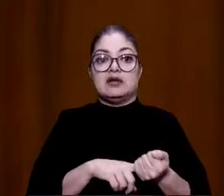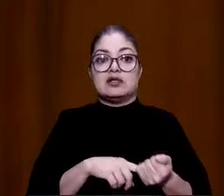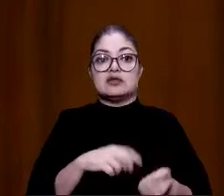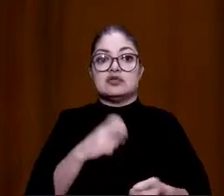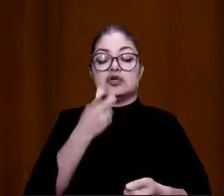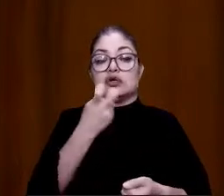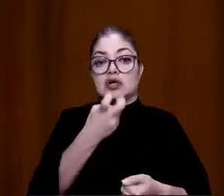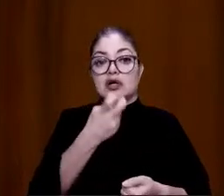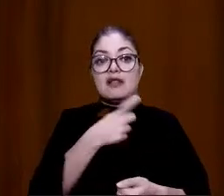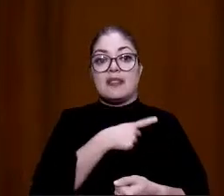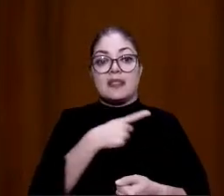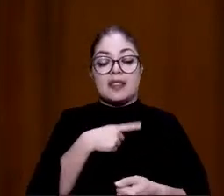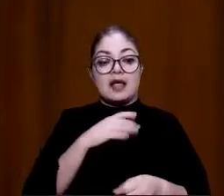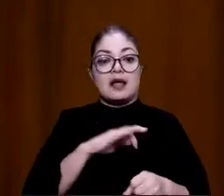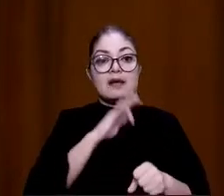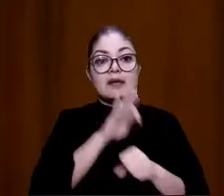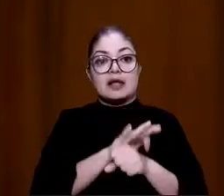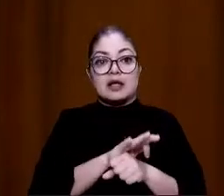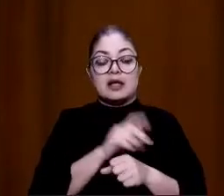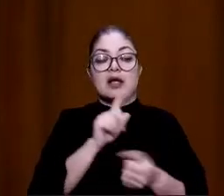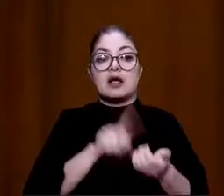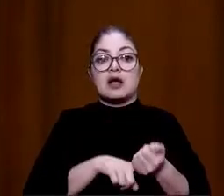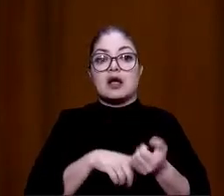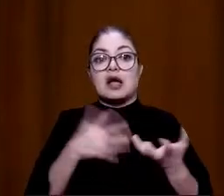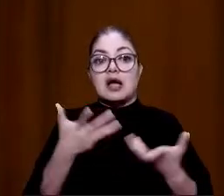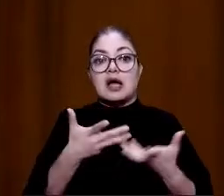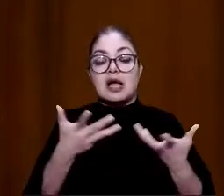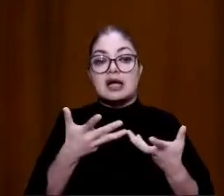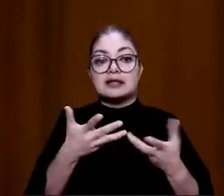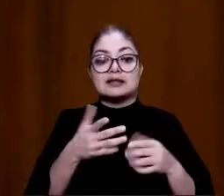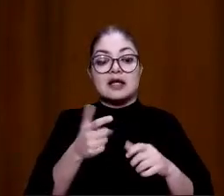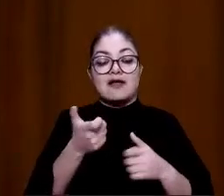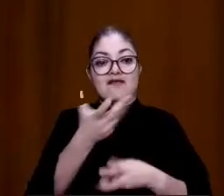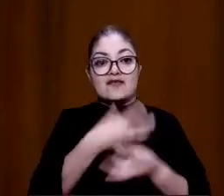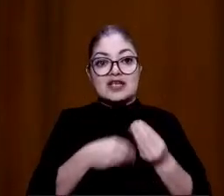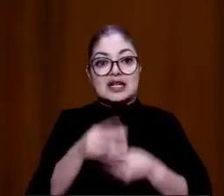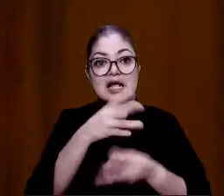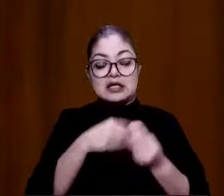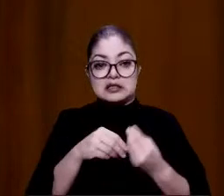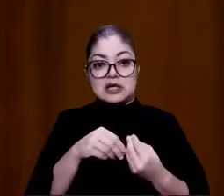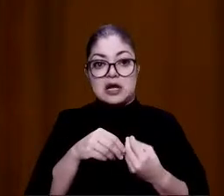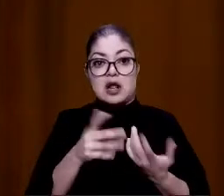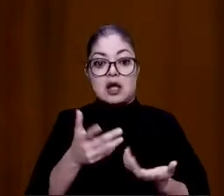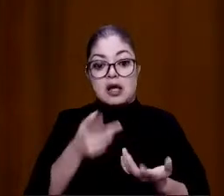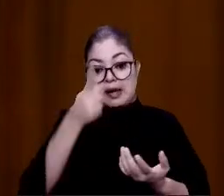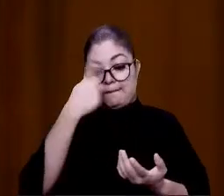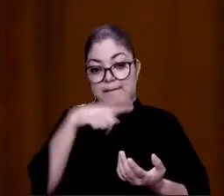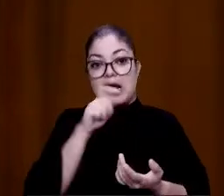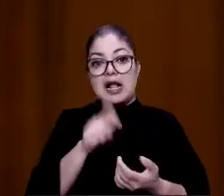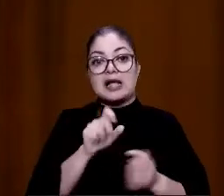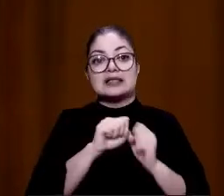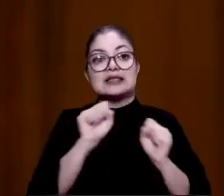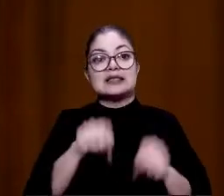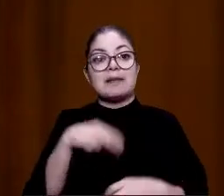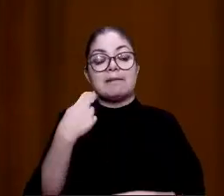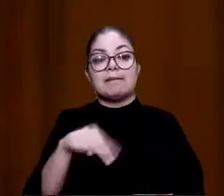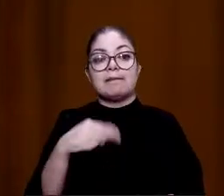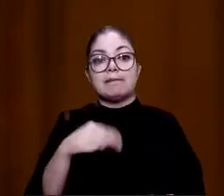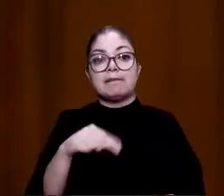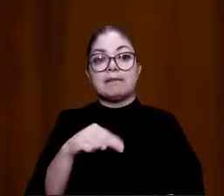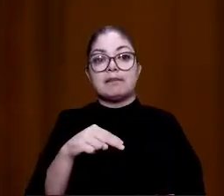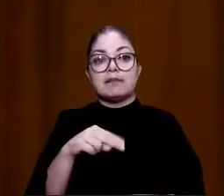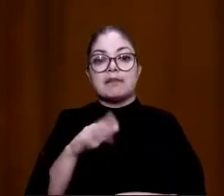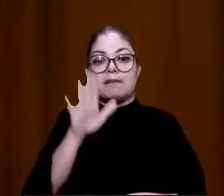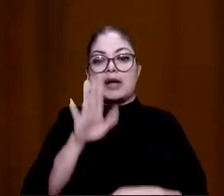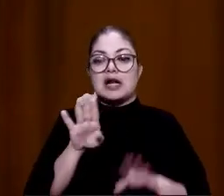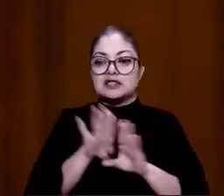tienen que garantizar tener integración operativa y financiera, o sea, es deseable, con un sistema que se llama como esqueleto de